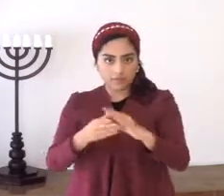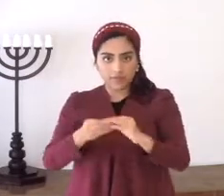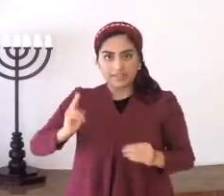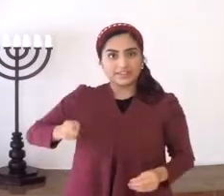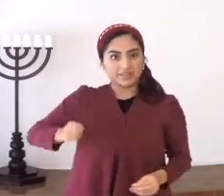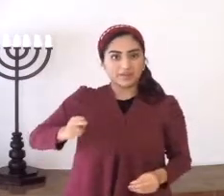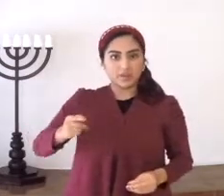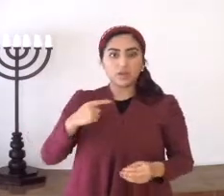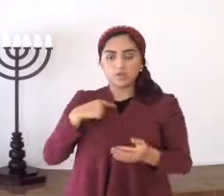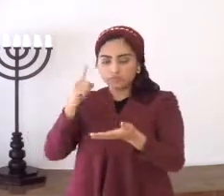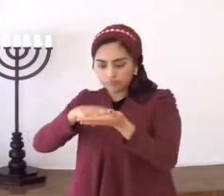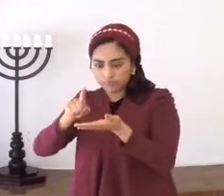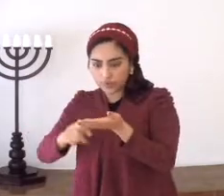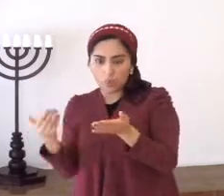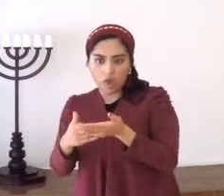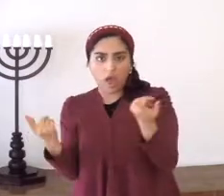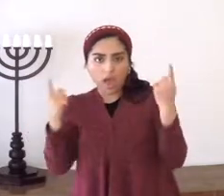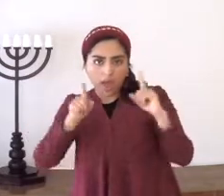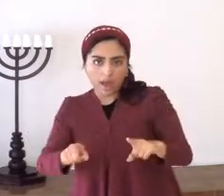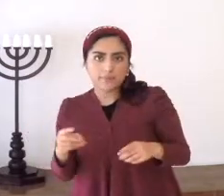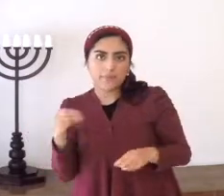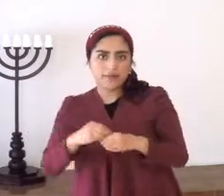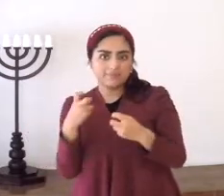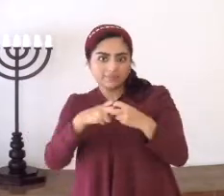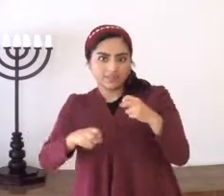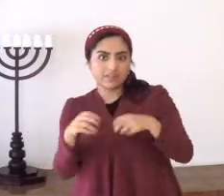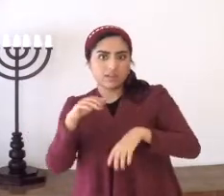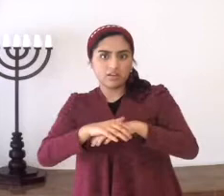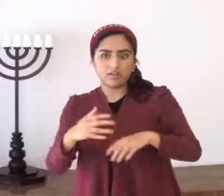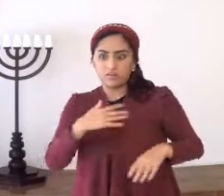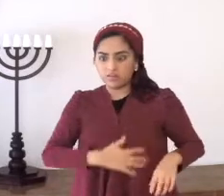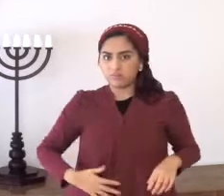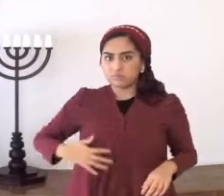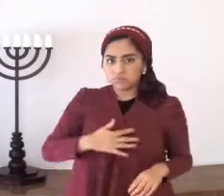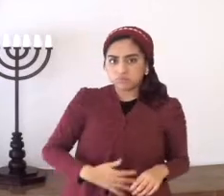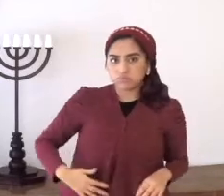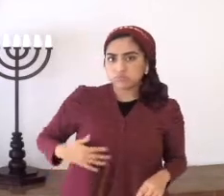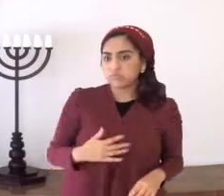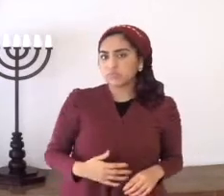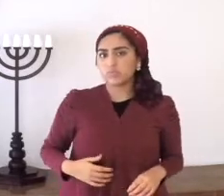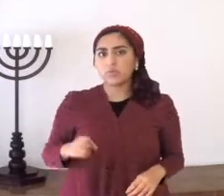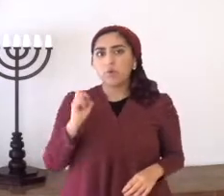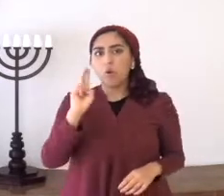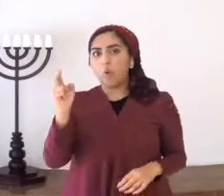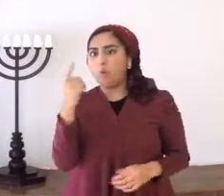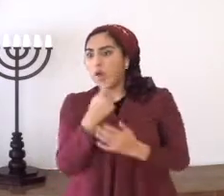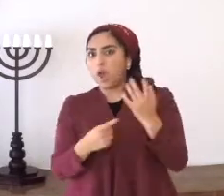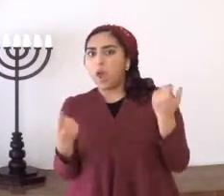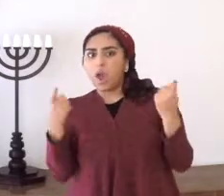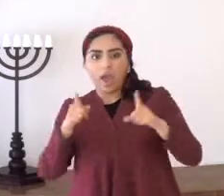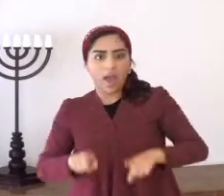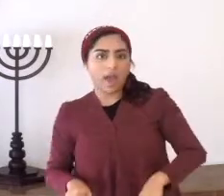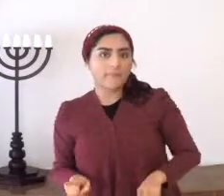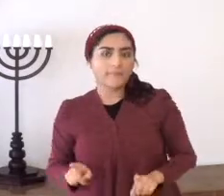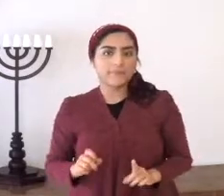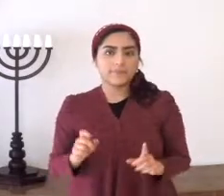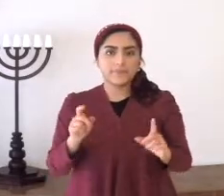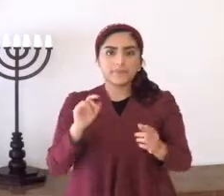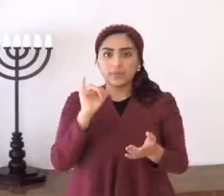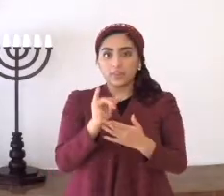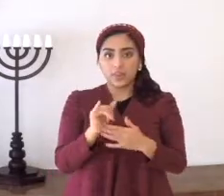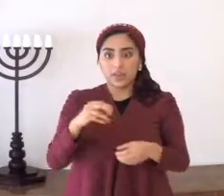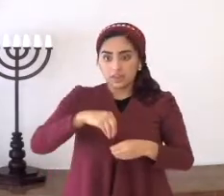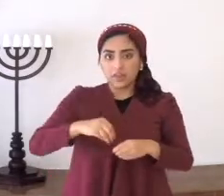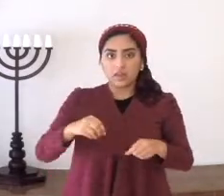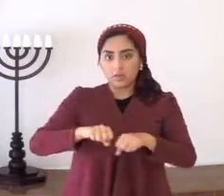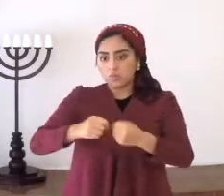historial médico y revisar qué fue lo que pasó con ese enfermo. ¿Tuvo una gastritis erosiva? ¿Fue una